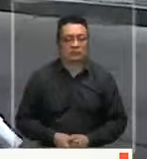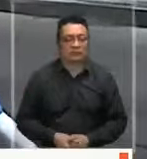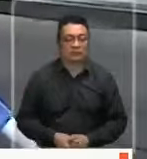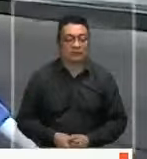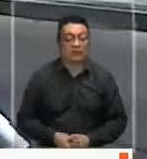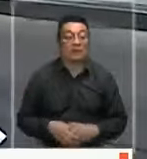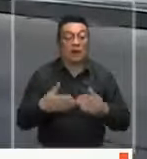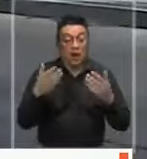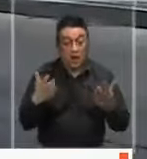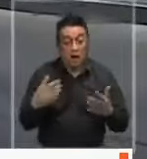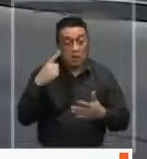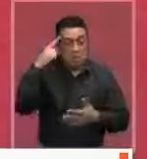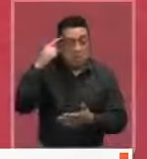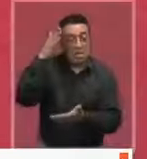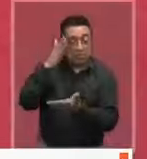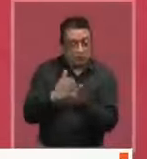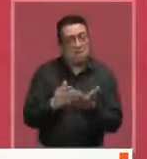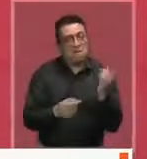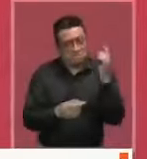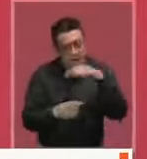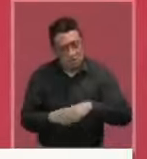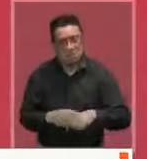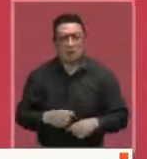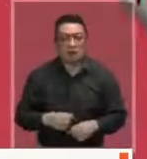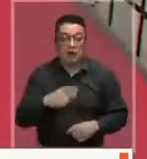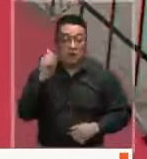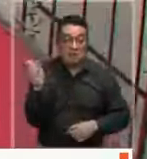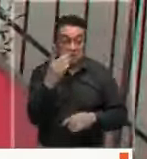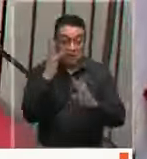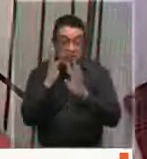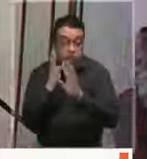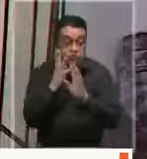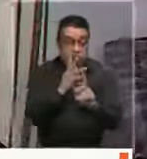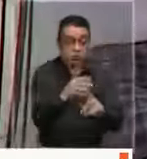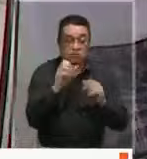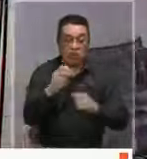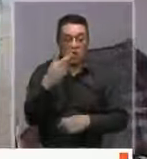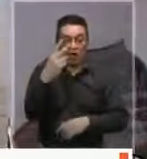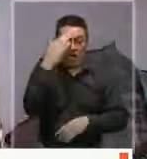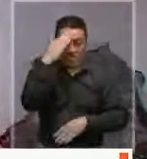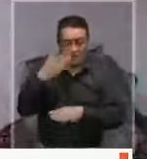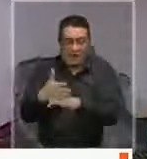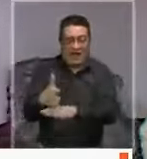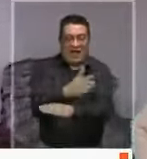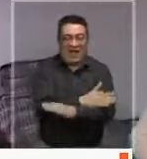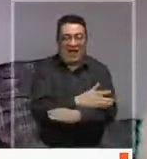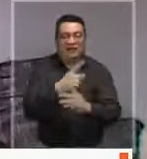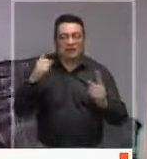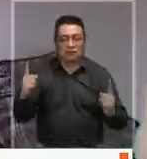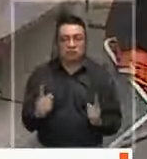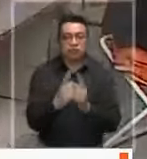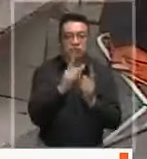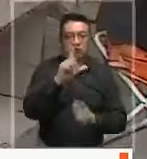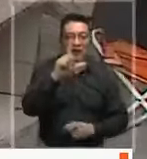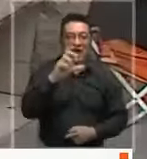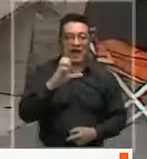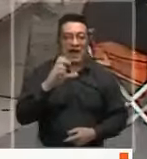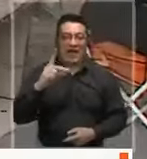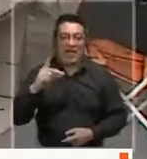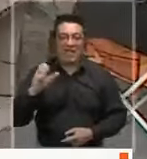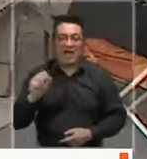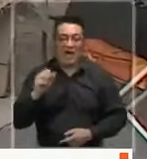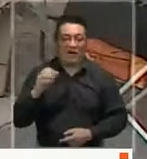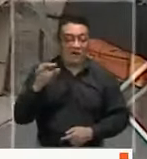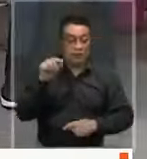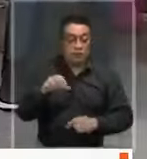Y ahí ya decidimos venirnos sí o sí. Los primeros de la fila llegaron incluso dos días antes del encuentro con Leda Bergonzi,